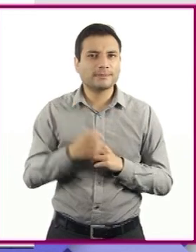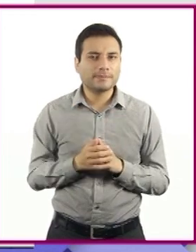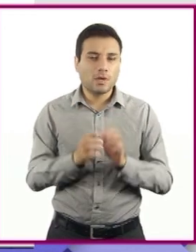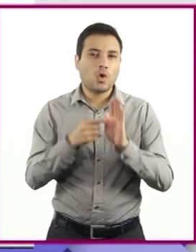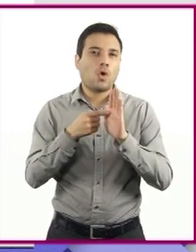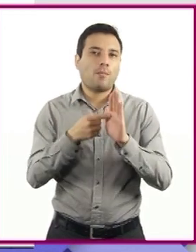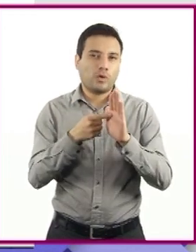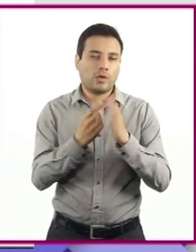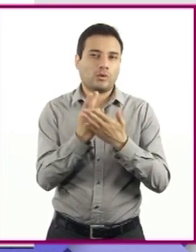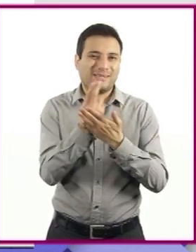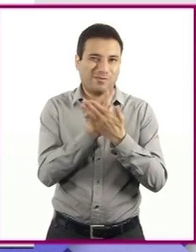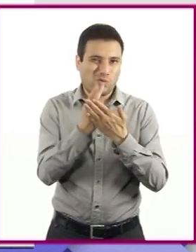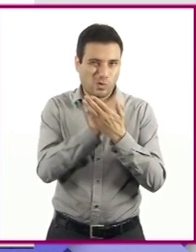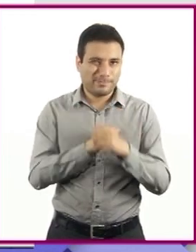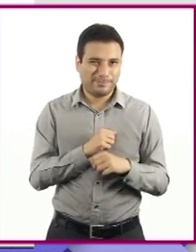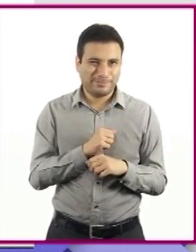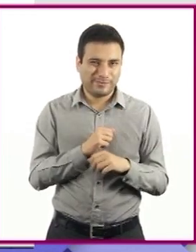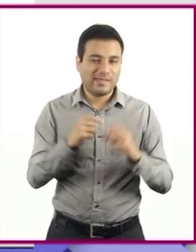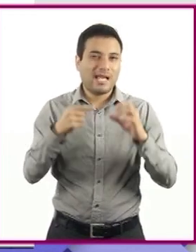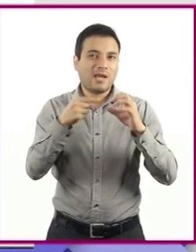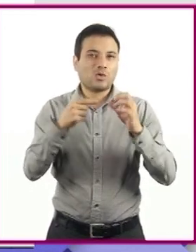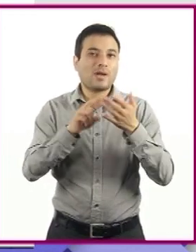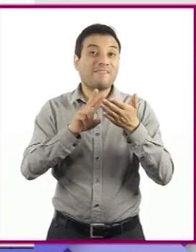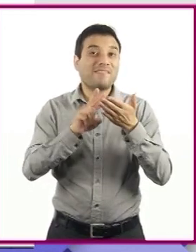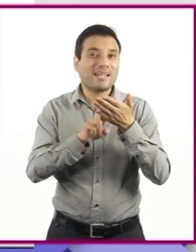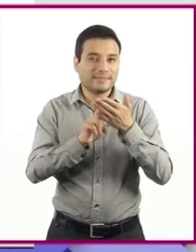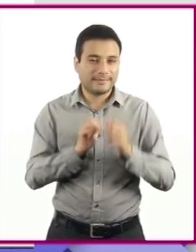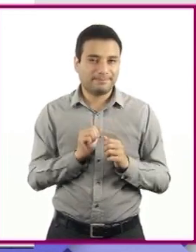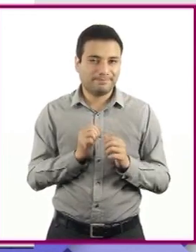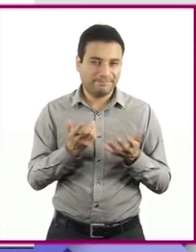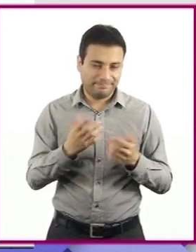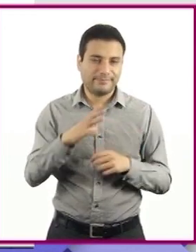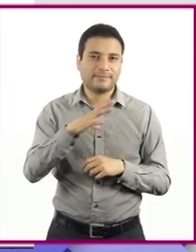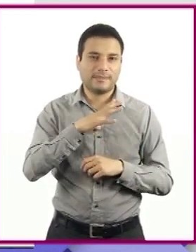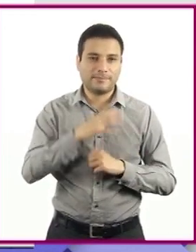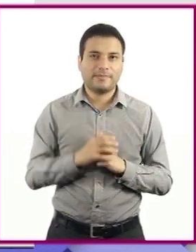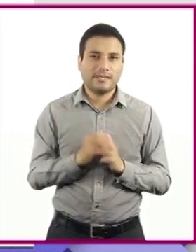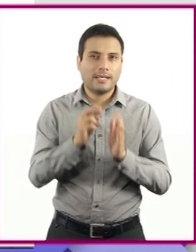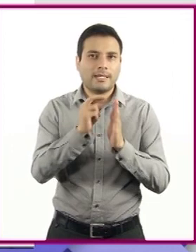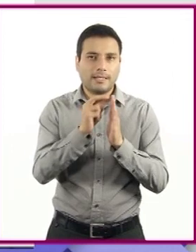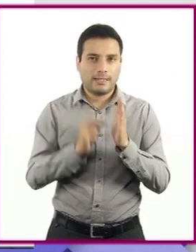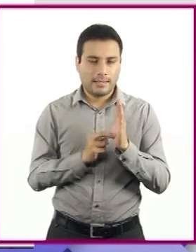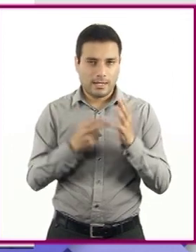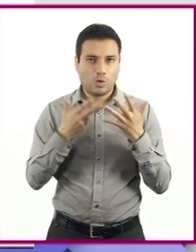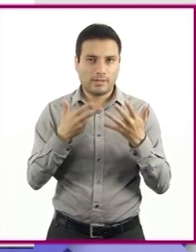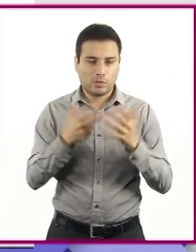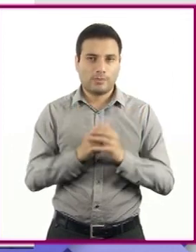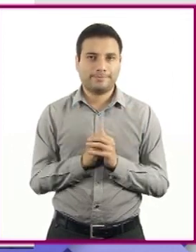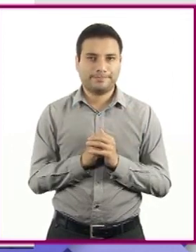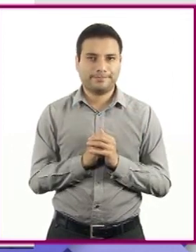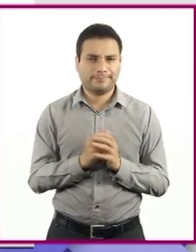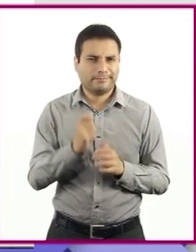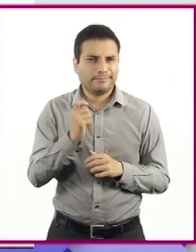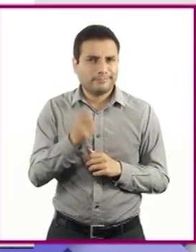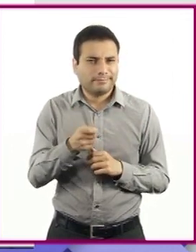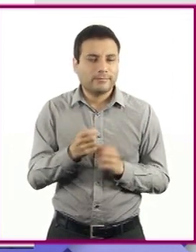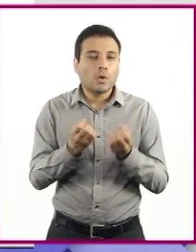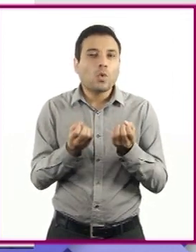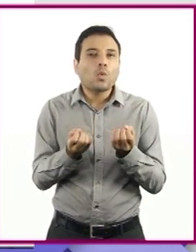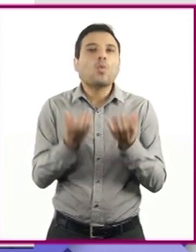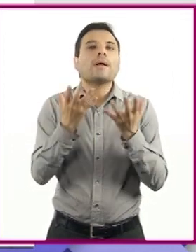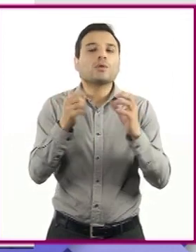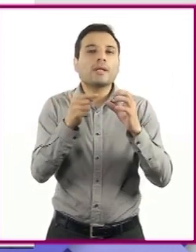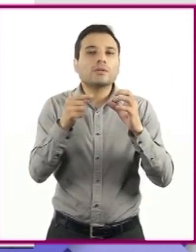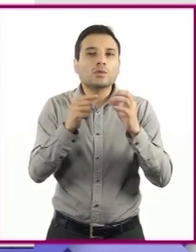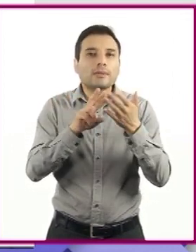modelo de Lewis representa los electrones de valencia del átomo. La regla del octeto identifica la cantidad de electrones necesarios